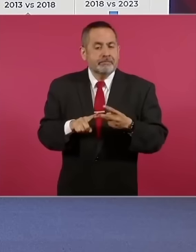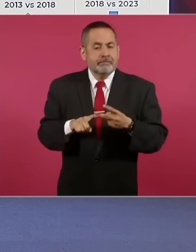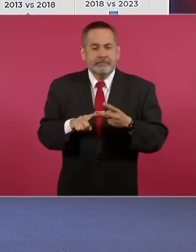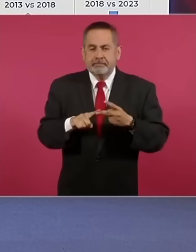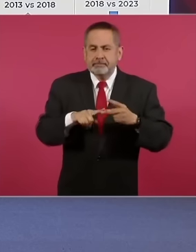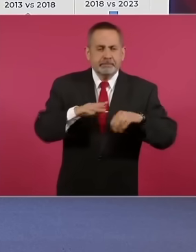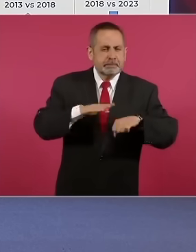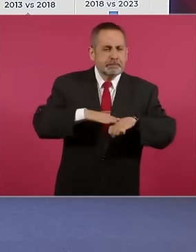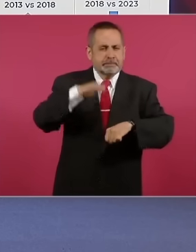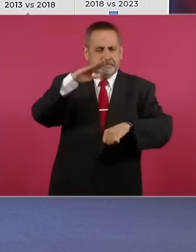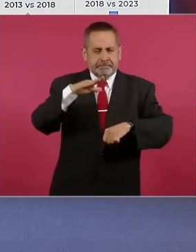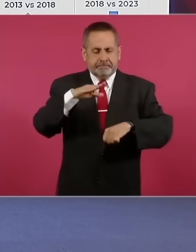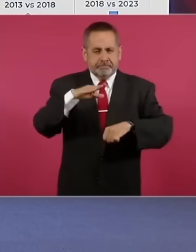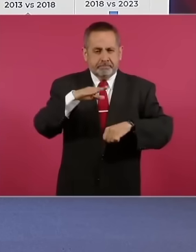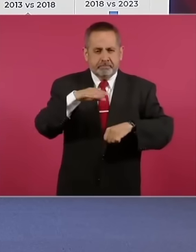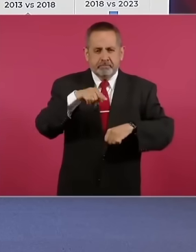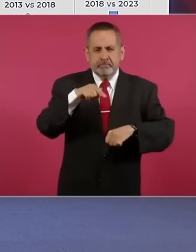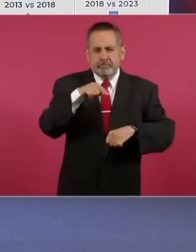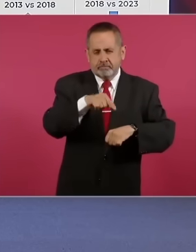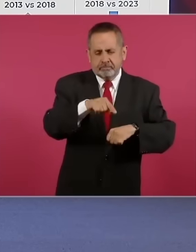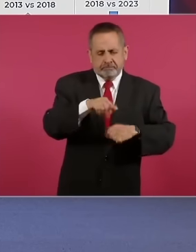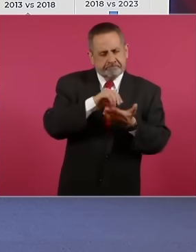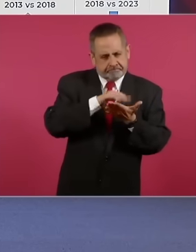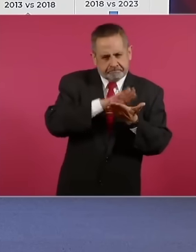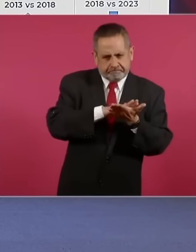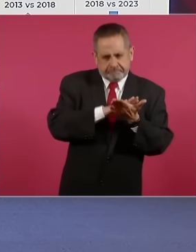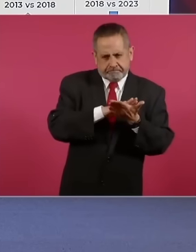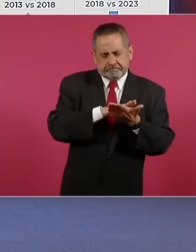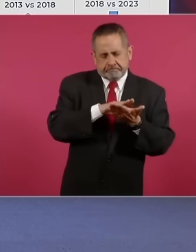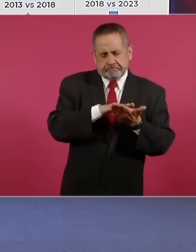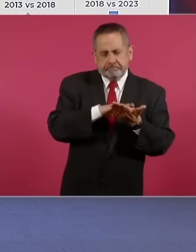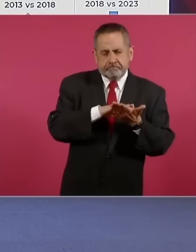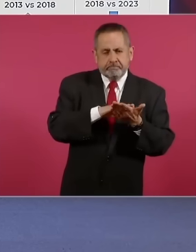desde que llegó, bueno, desde que se tiene el registro,